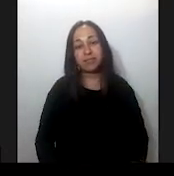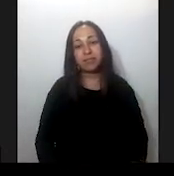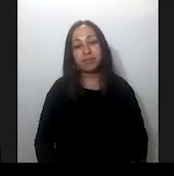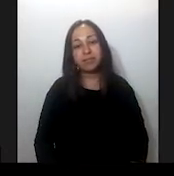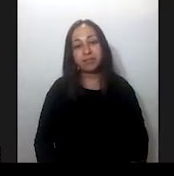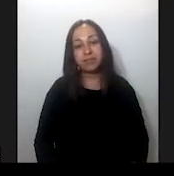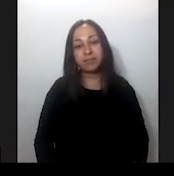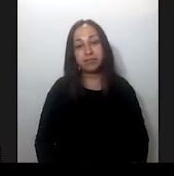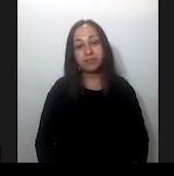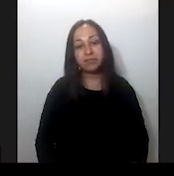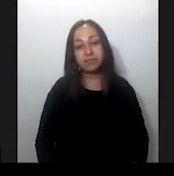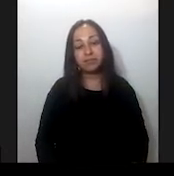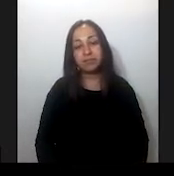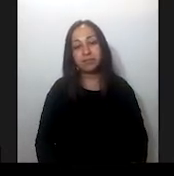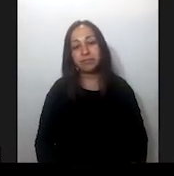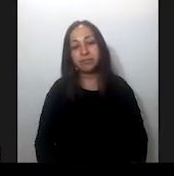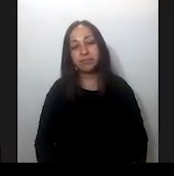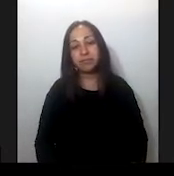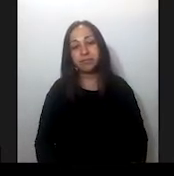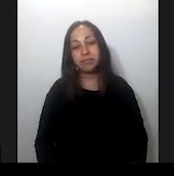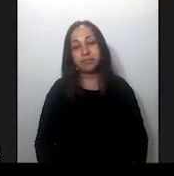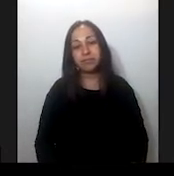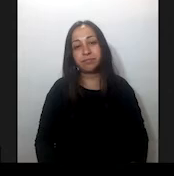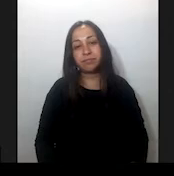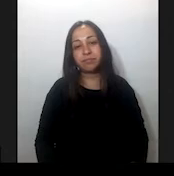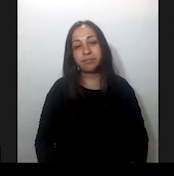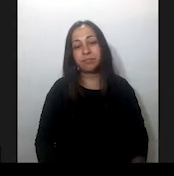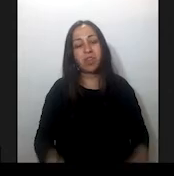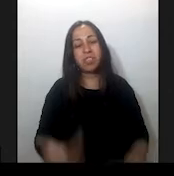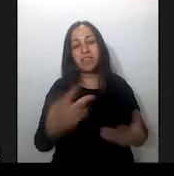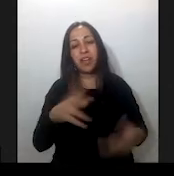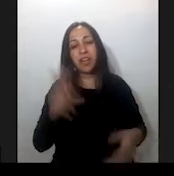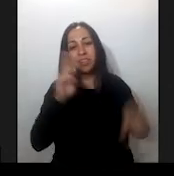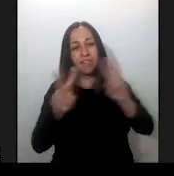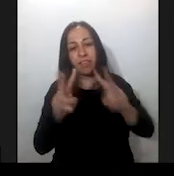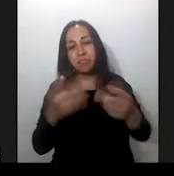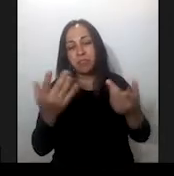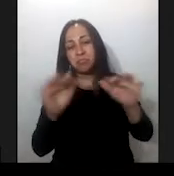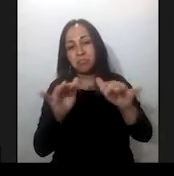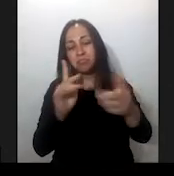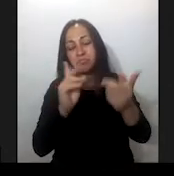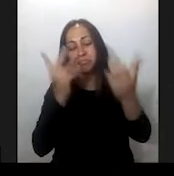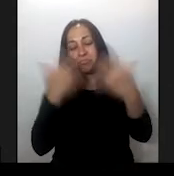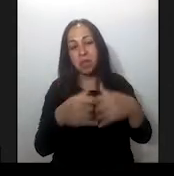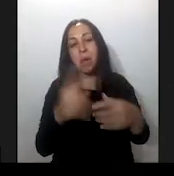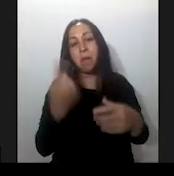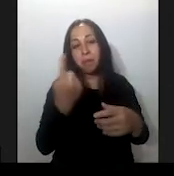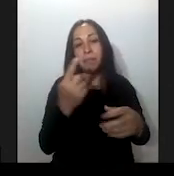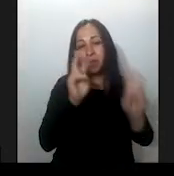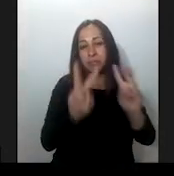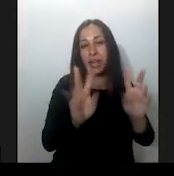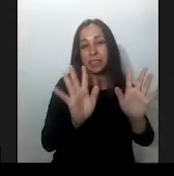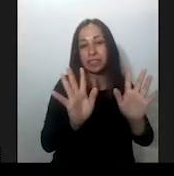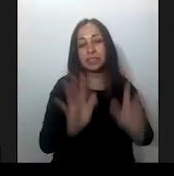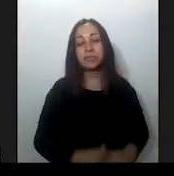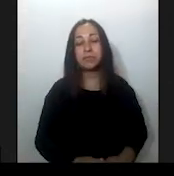siquiera la necesidad de trabajar con esta visualización, ¿no? Con esta interfaz gráfica. Pero bueno, en una primera instancia lo vamos a